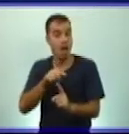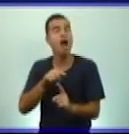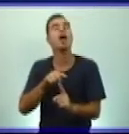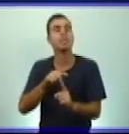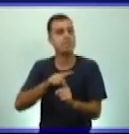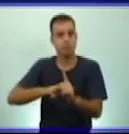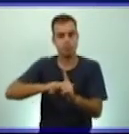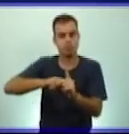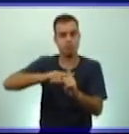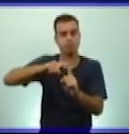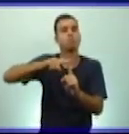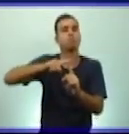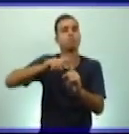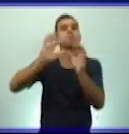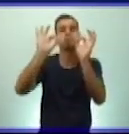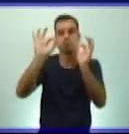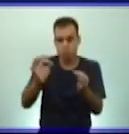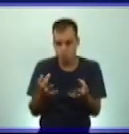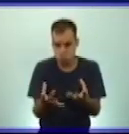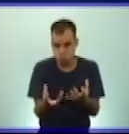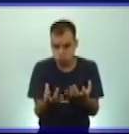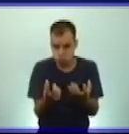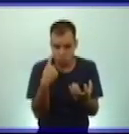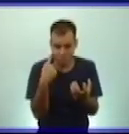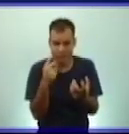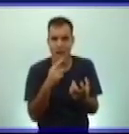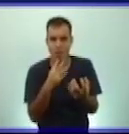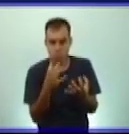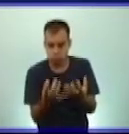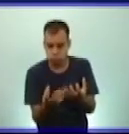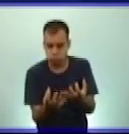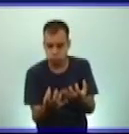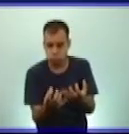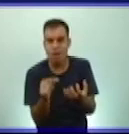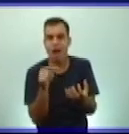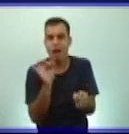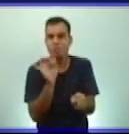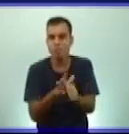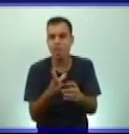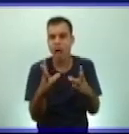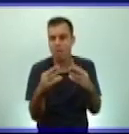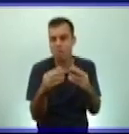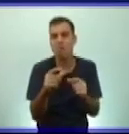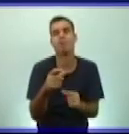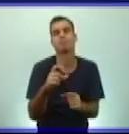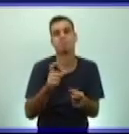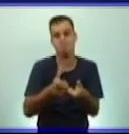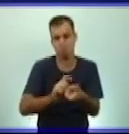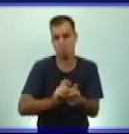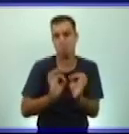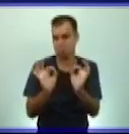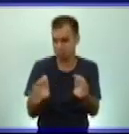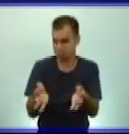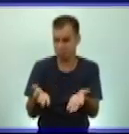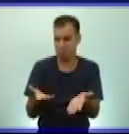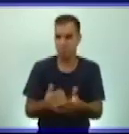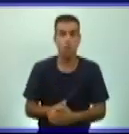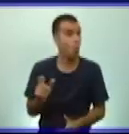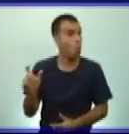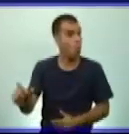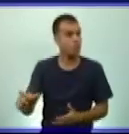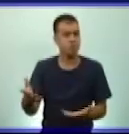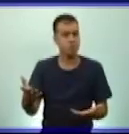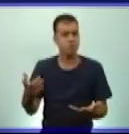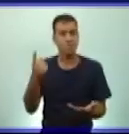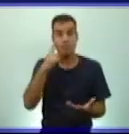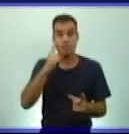la temperatura de ebullición que logra la cocción de la papa. Y por último, se eleva